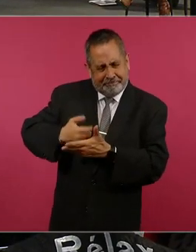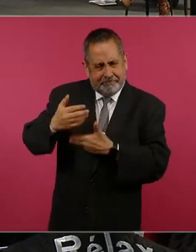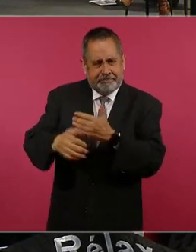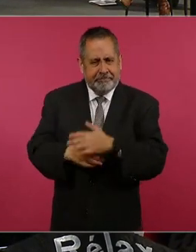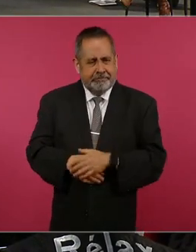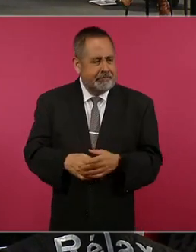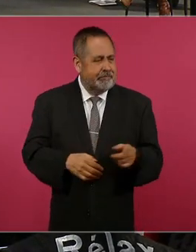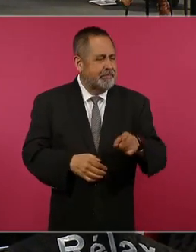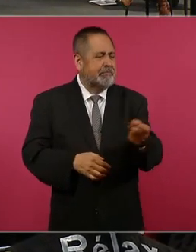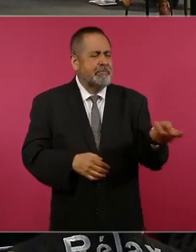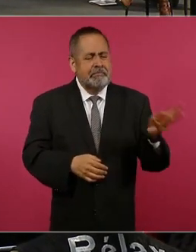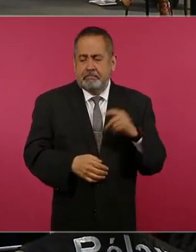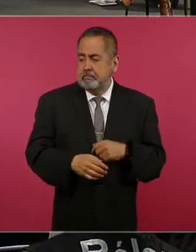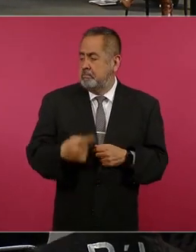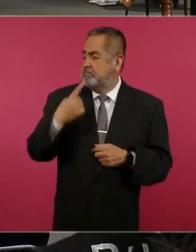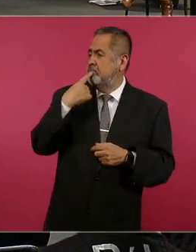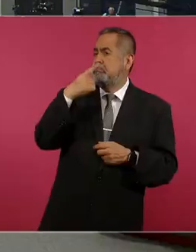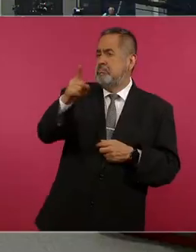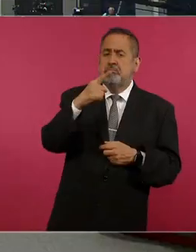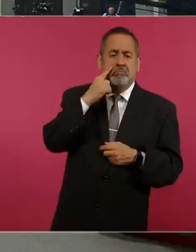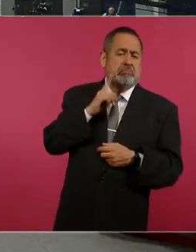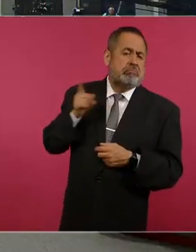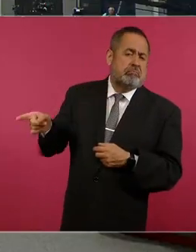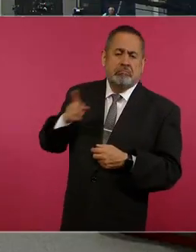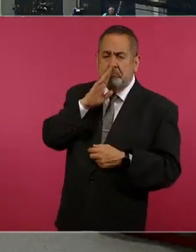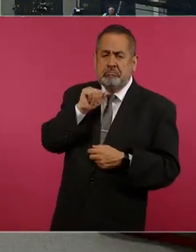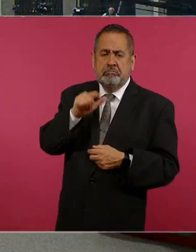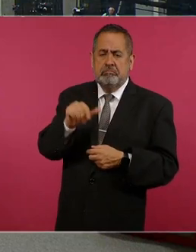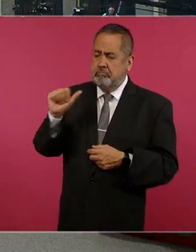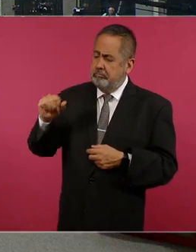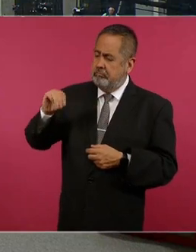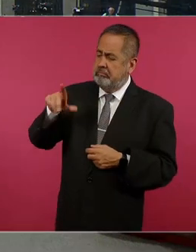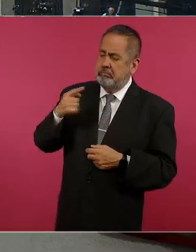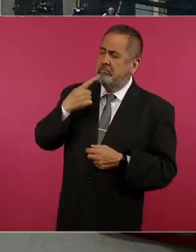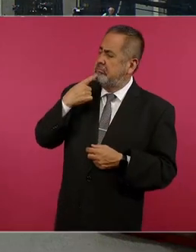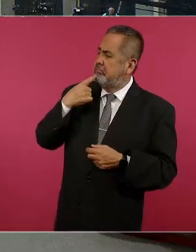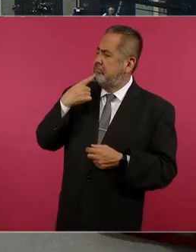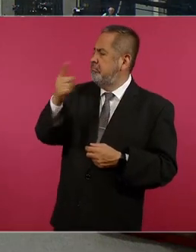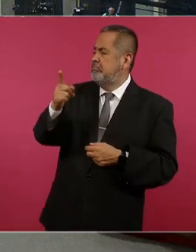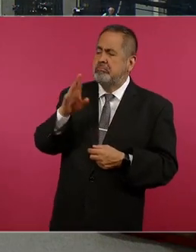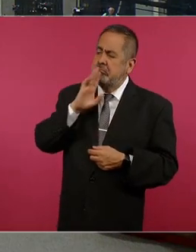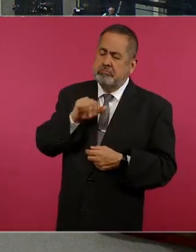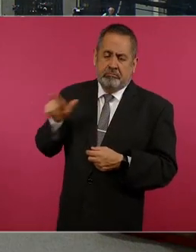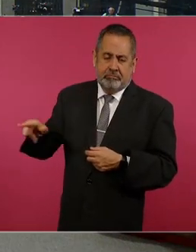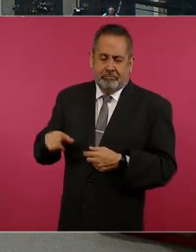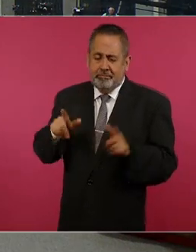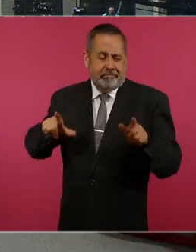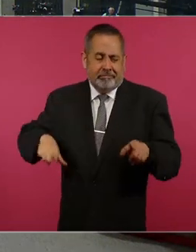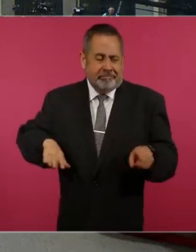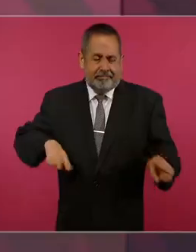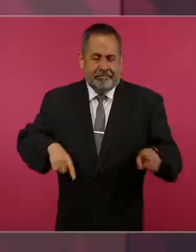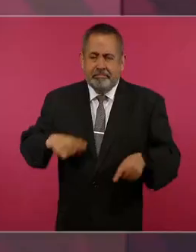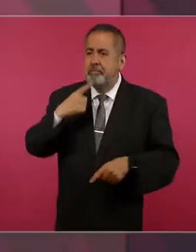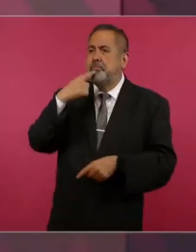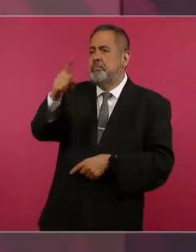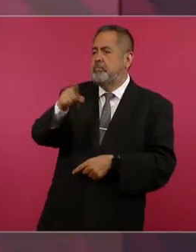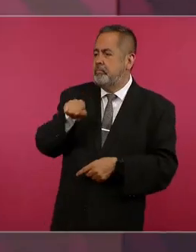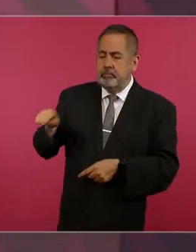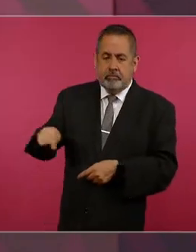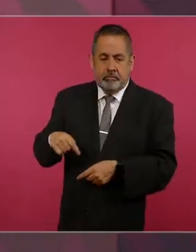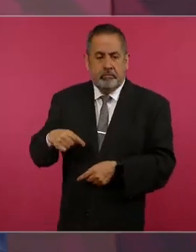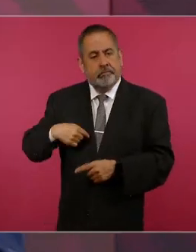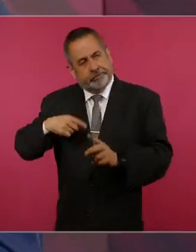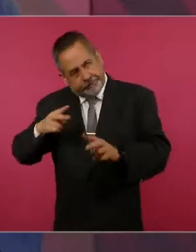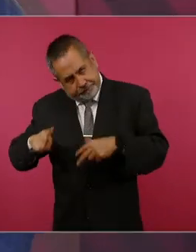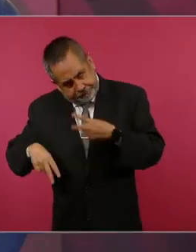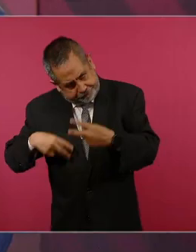denunciaban un gobierno. Yo iba yo al Ministerio